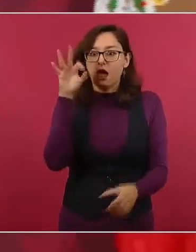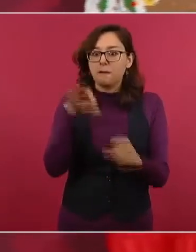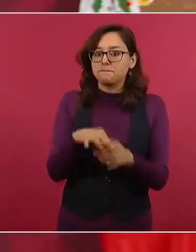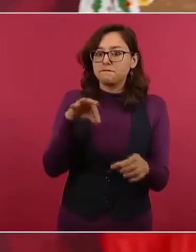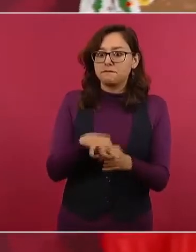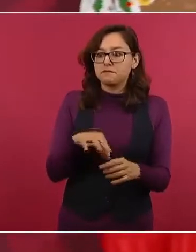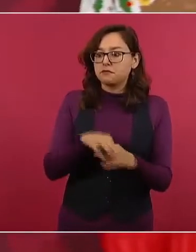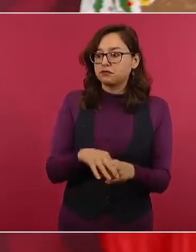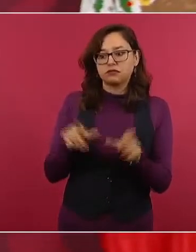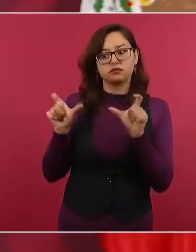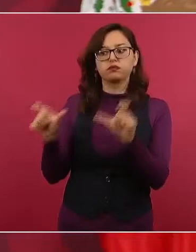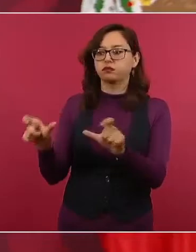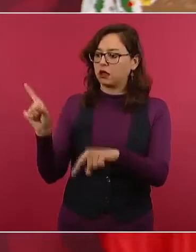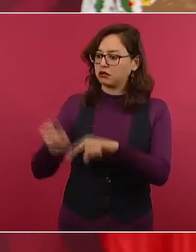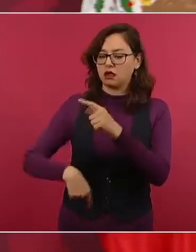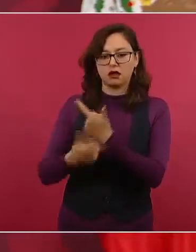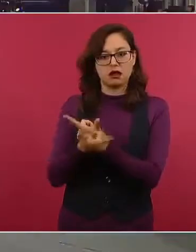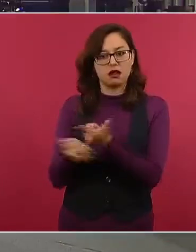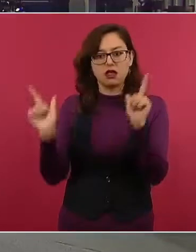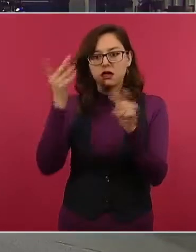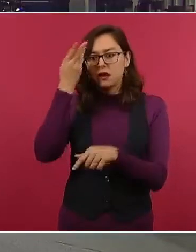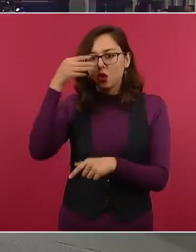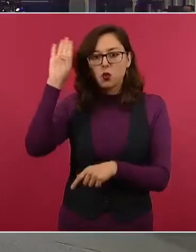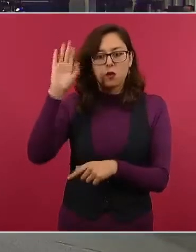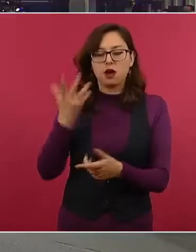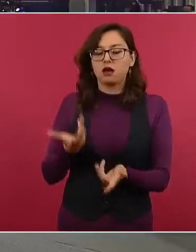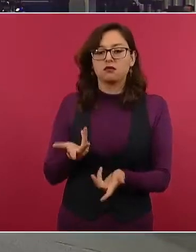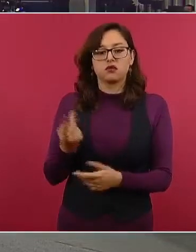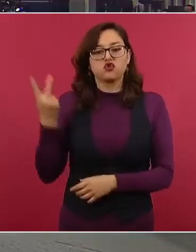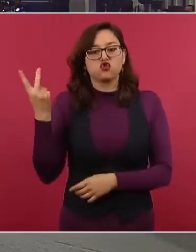Quedan libres de conciencia. No,